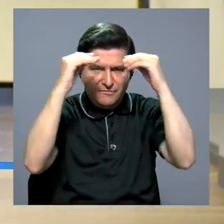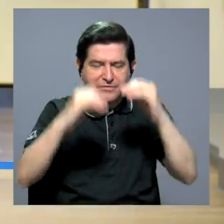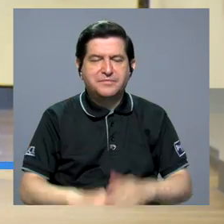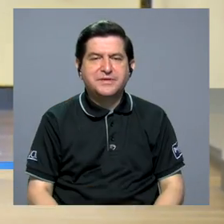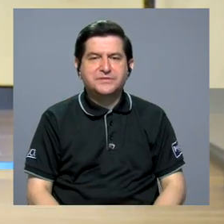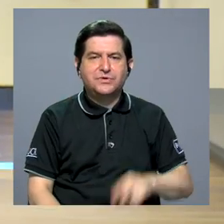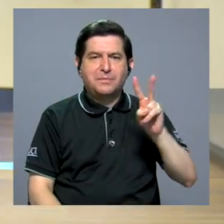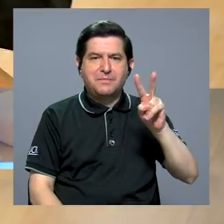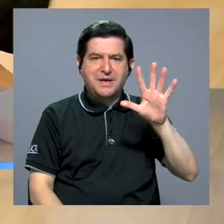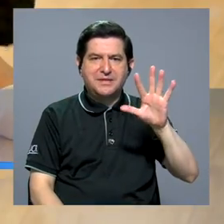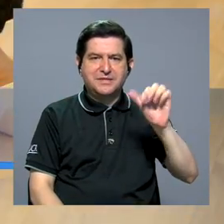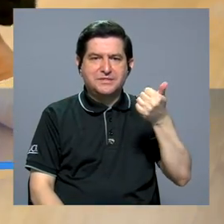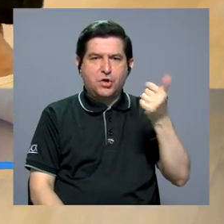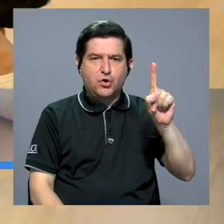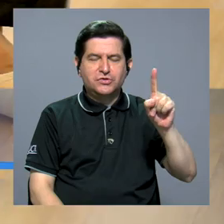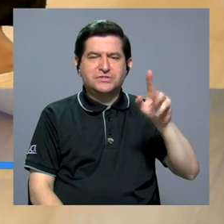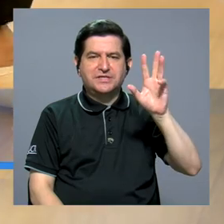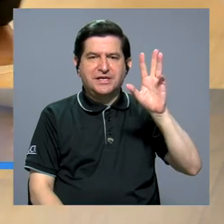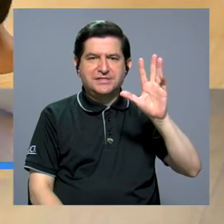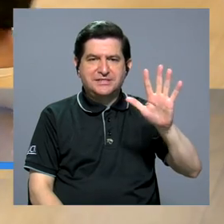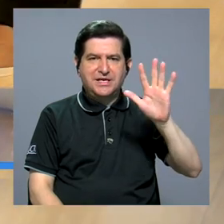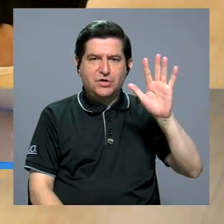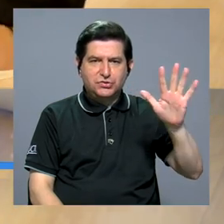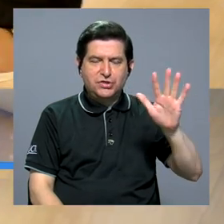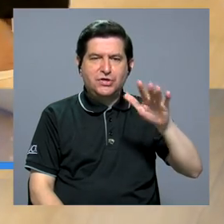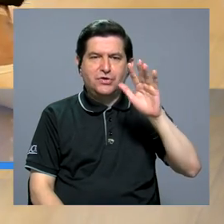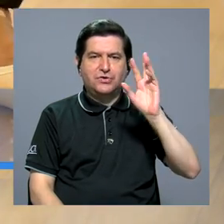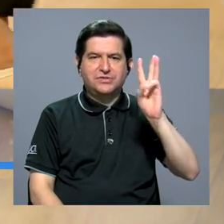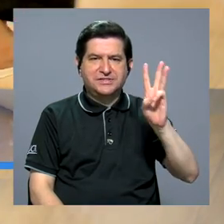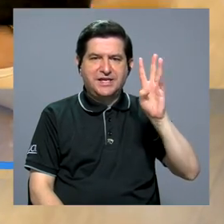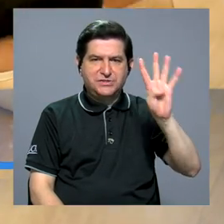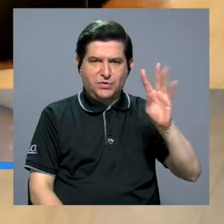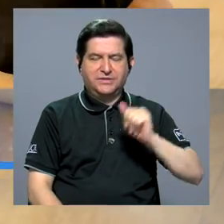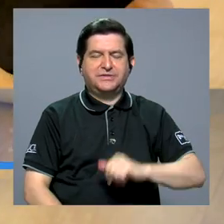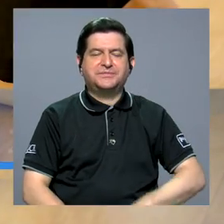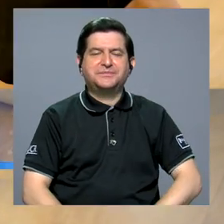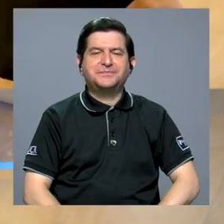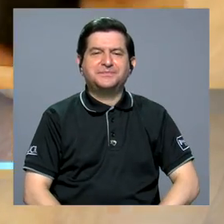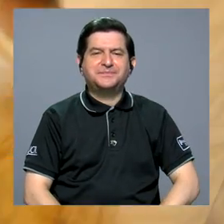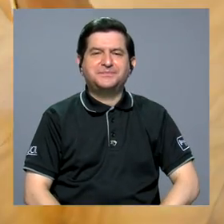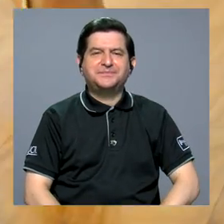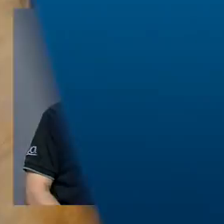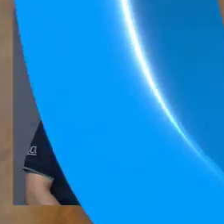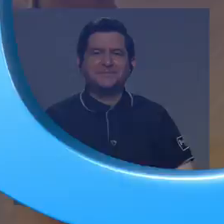obtener más información al 25 11 5564.